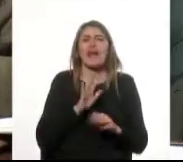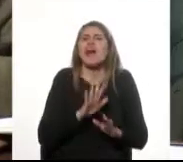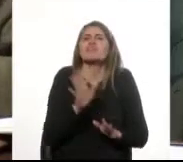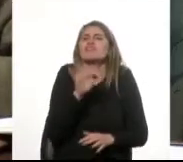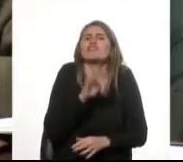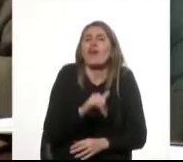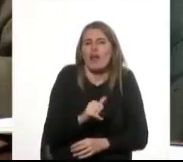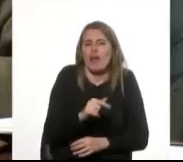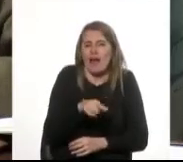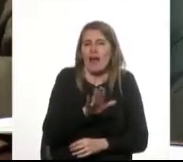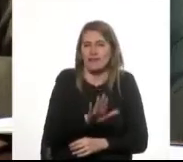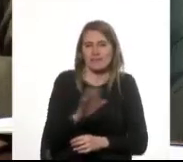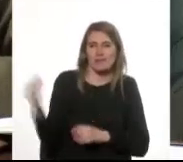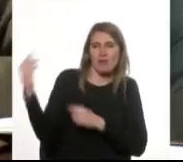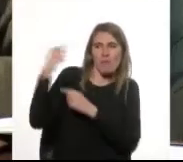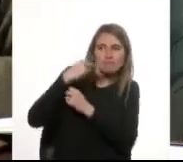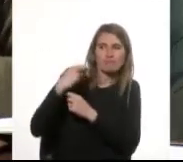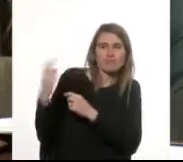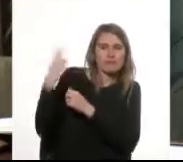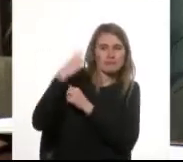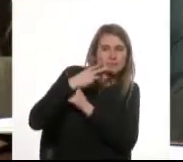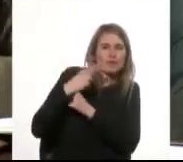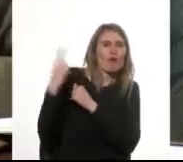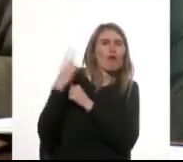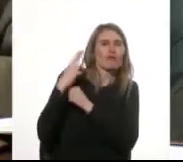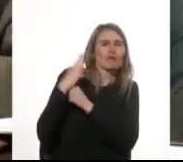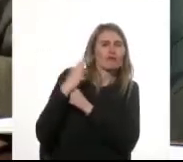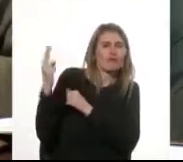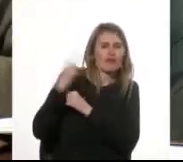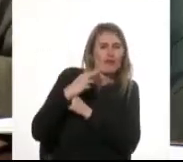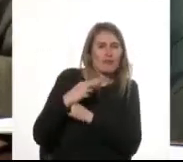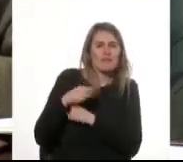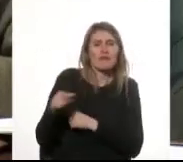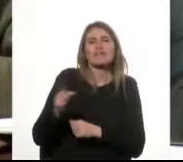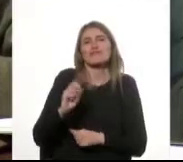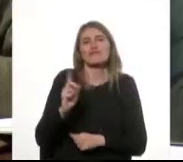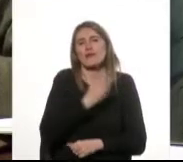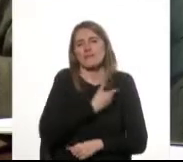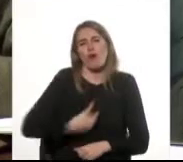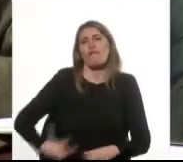eso. Sabíamos perfectamente que no eran cuestiones de gobierno.